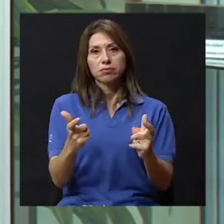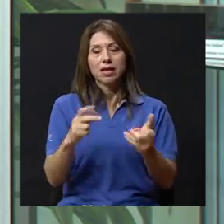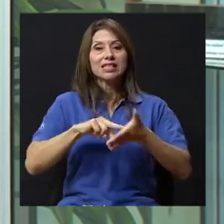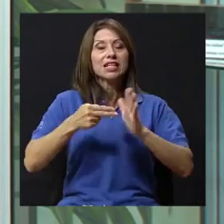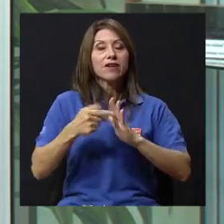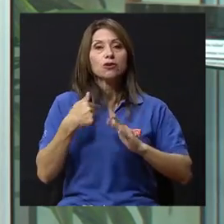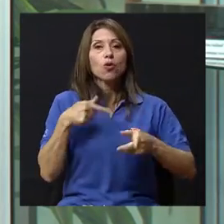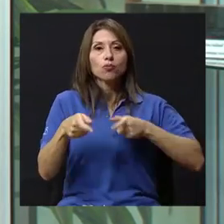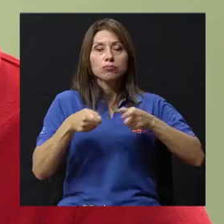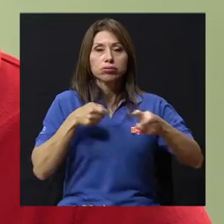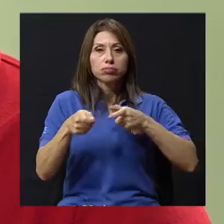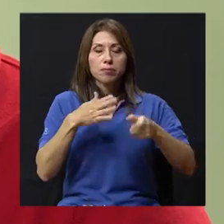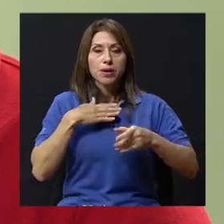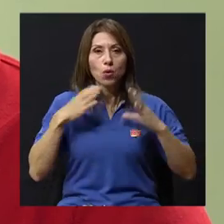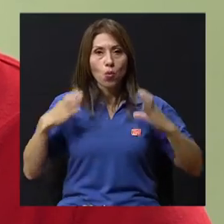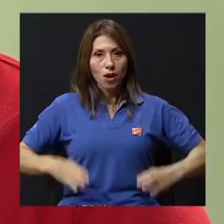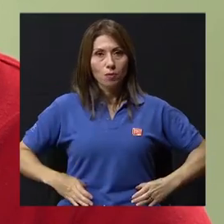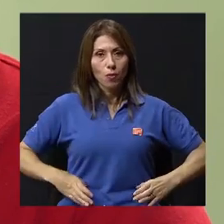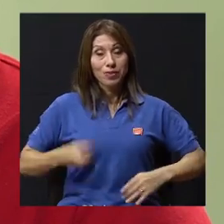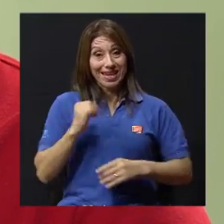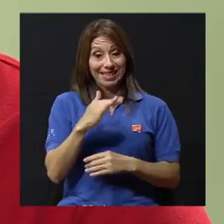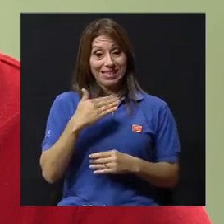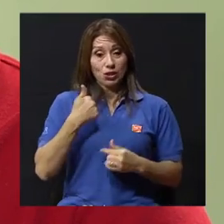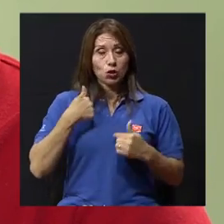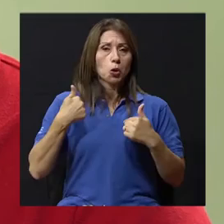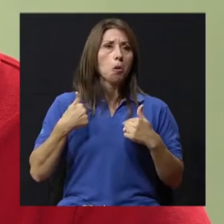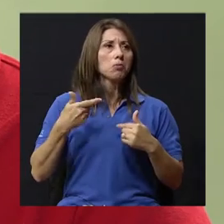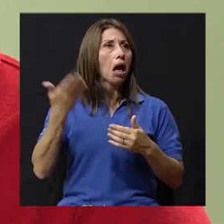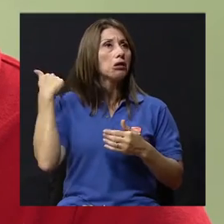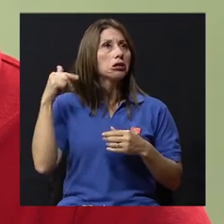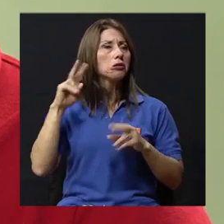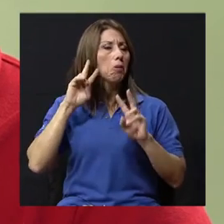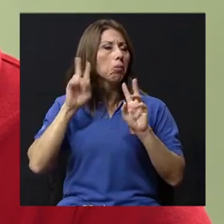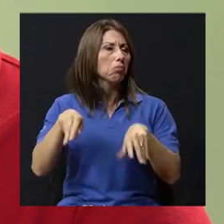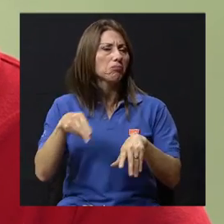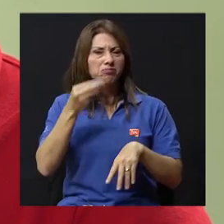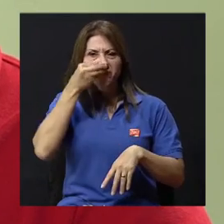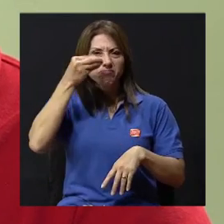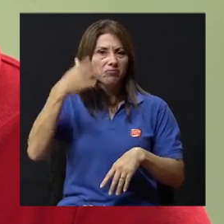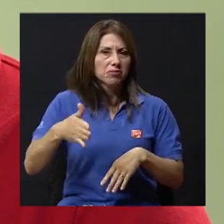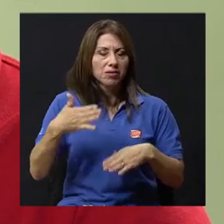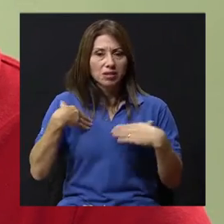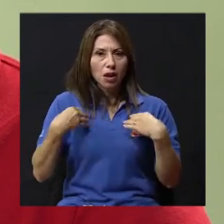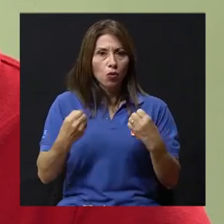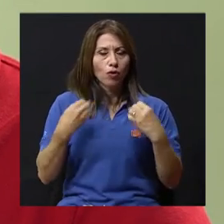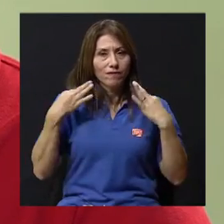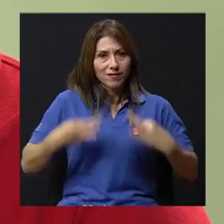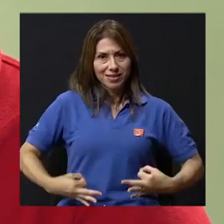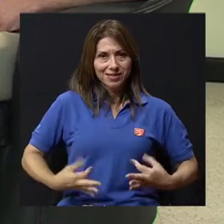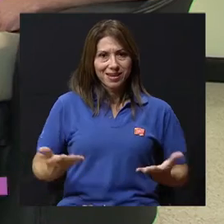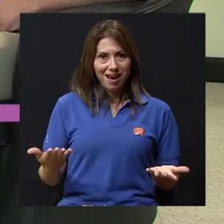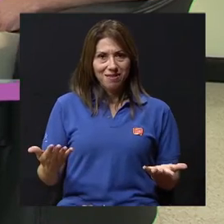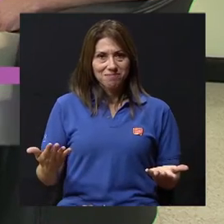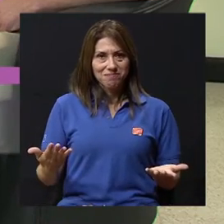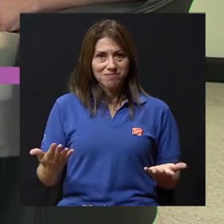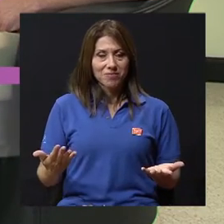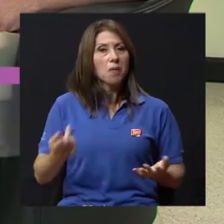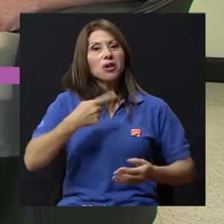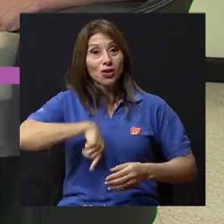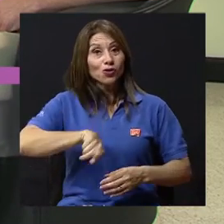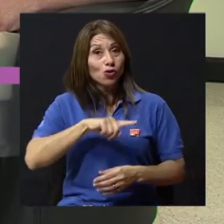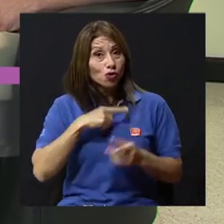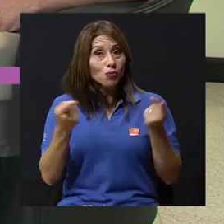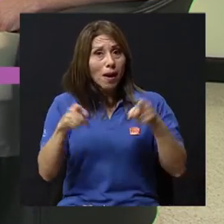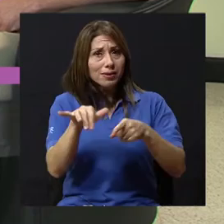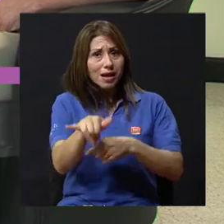un control de mi cuerpo. Si yo he tenido una masculinidad donde he pasado en el descuido de la salud física, que es por lo general lo que nosotros hacemos,